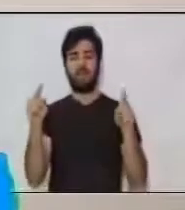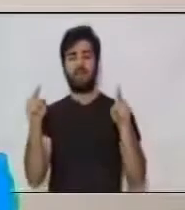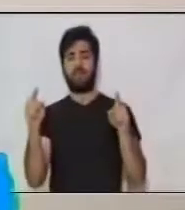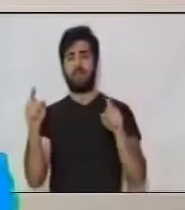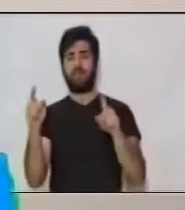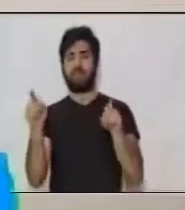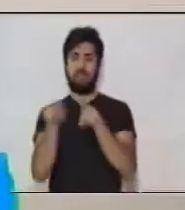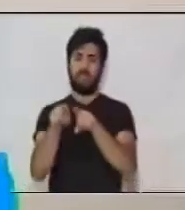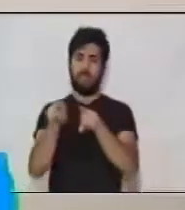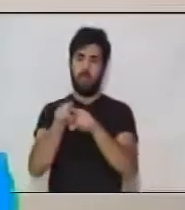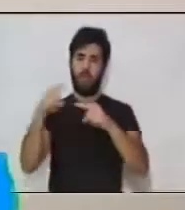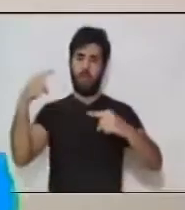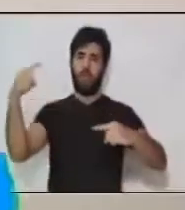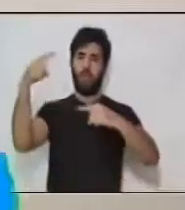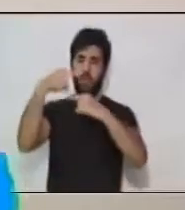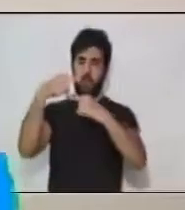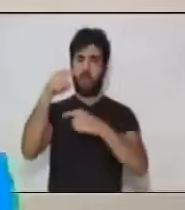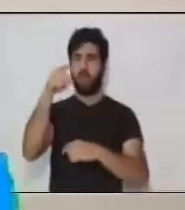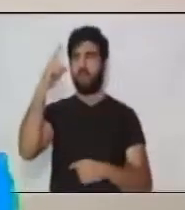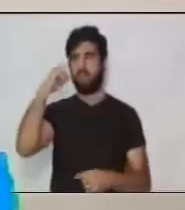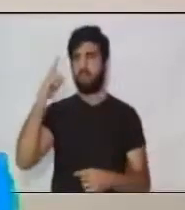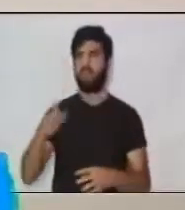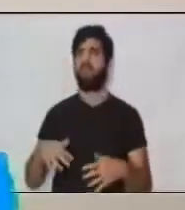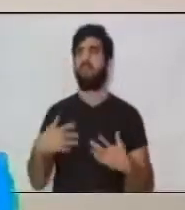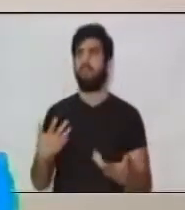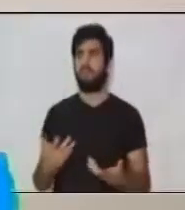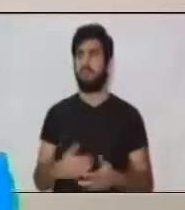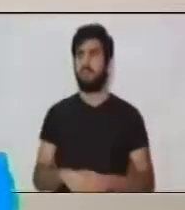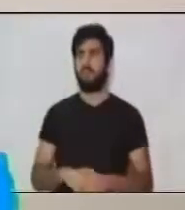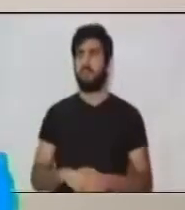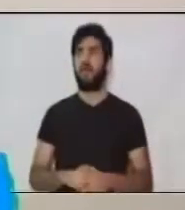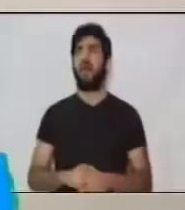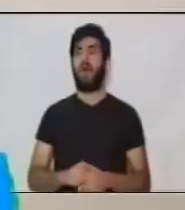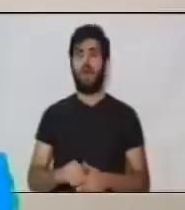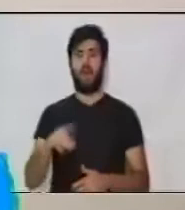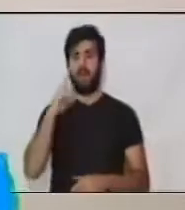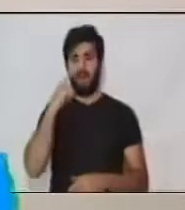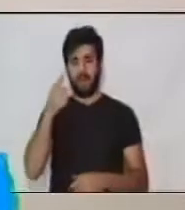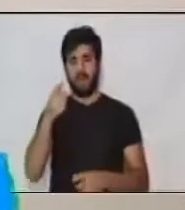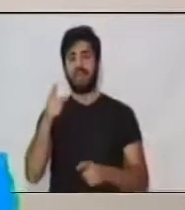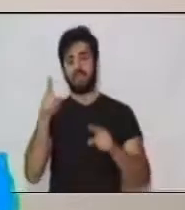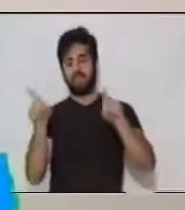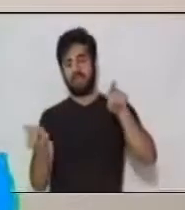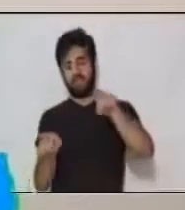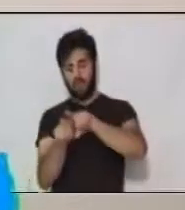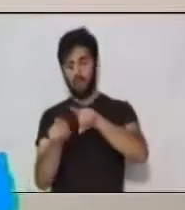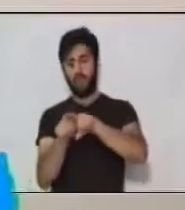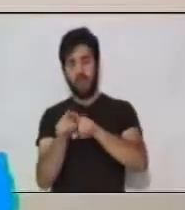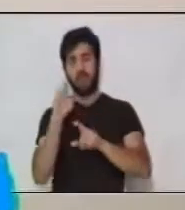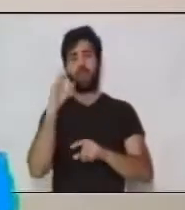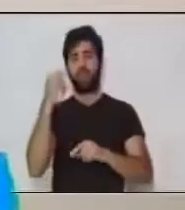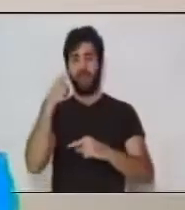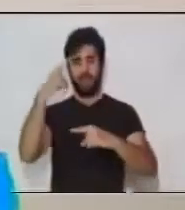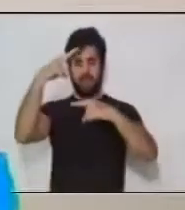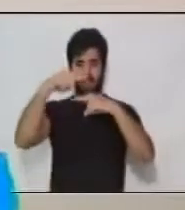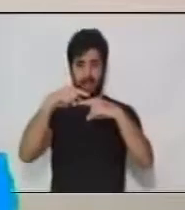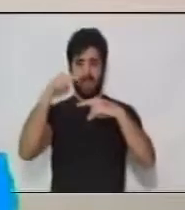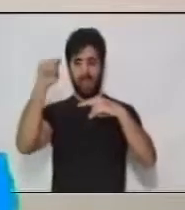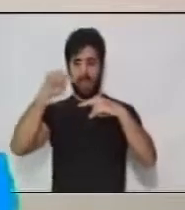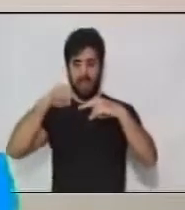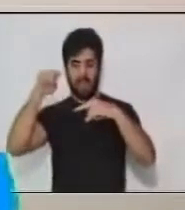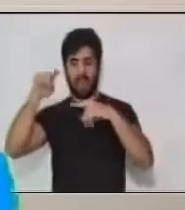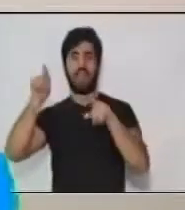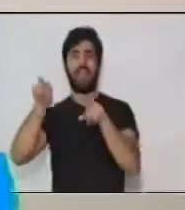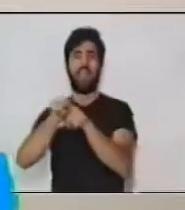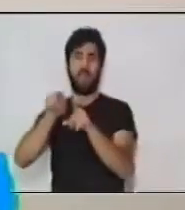correspondientes? Son ángulos correspondientes. Y acá en el inciso 13,